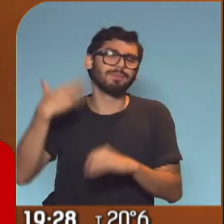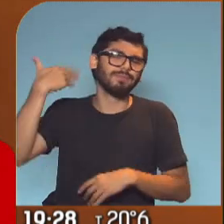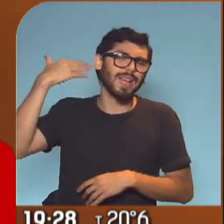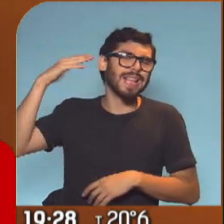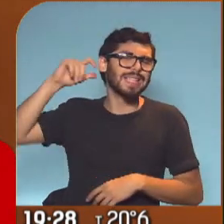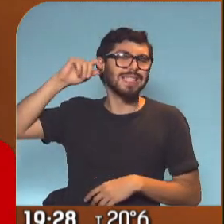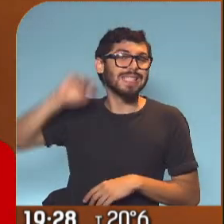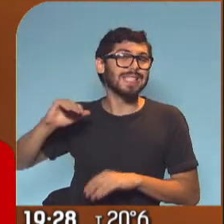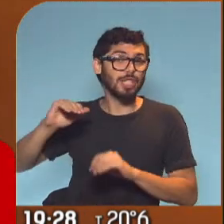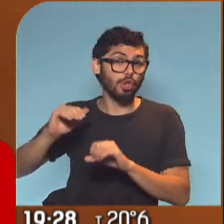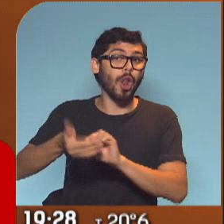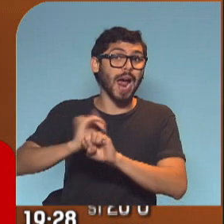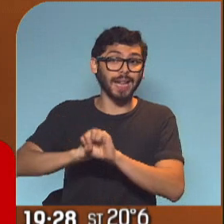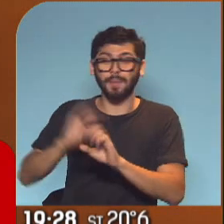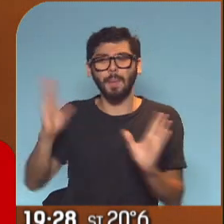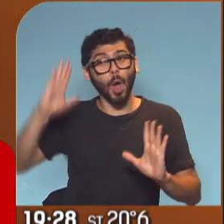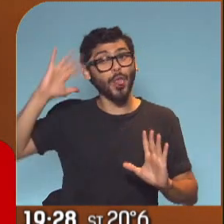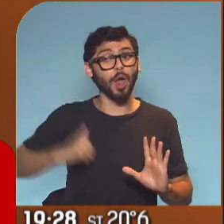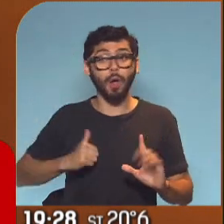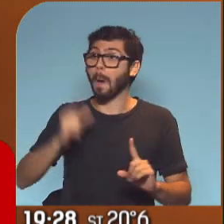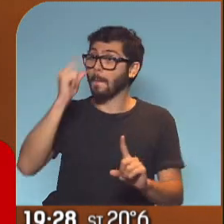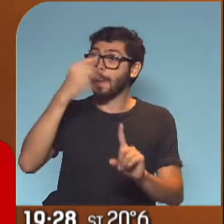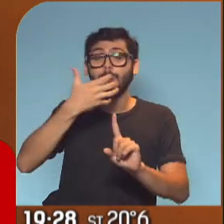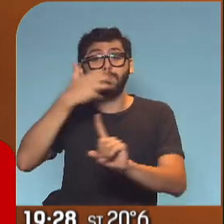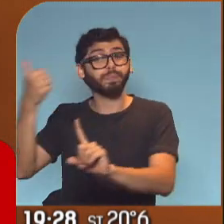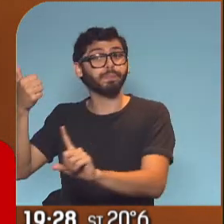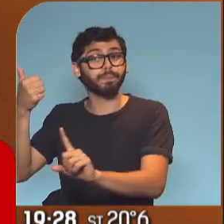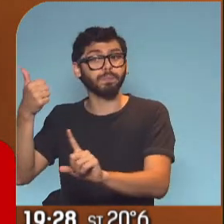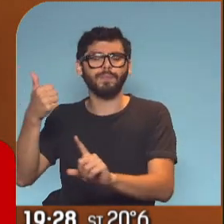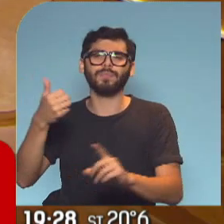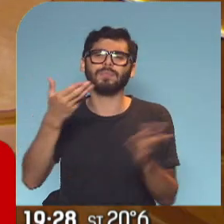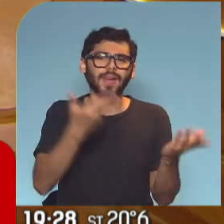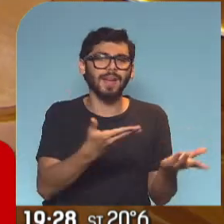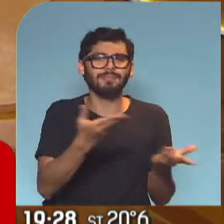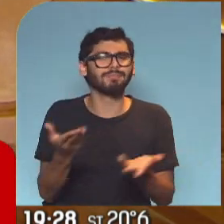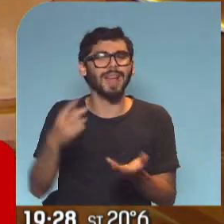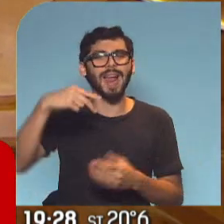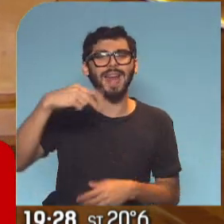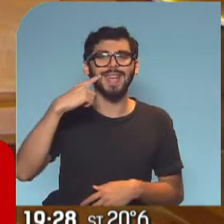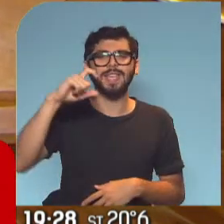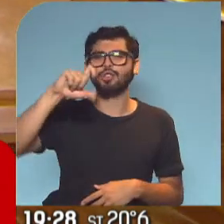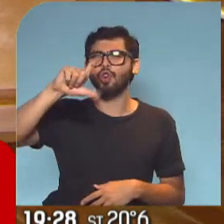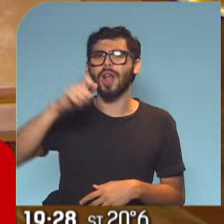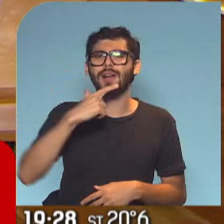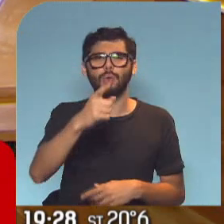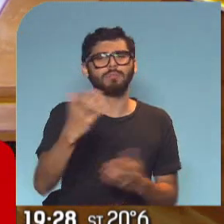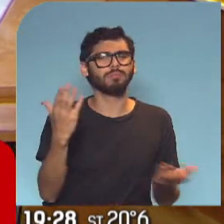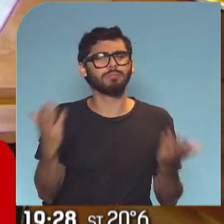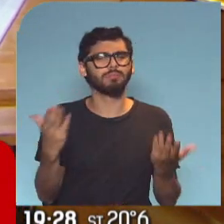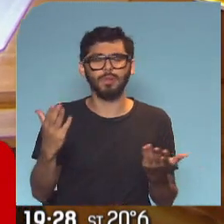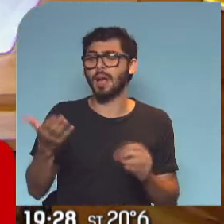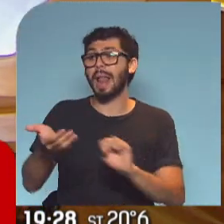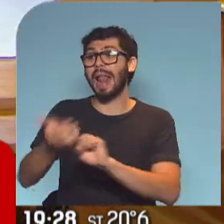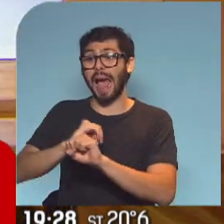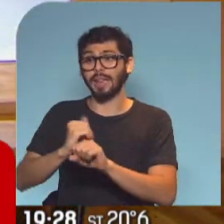niño, durante la última dictadura, cuando su padre fue secuestrado. Y Nicolás, ¿cómo estás, Nicolás? Bienvenido. Hacías el contraste, decías, bueno, Larreta